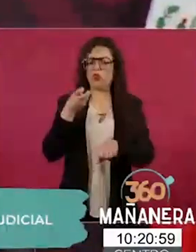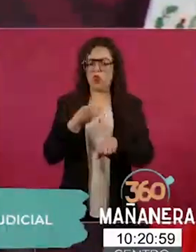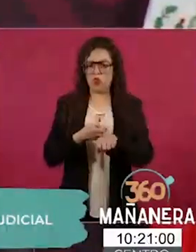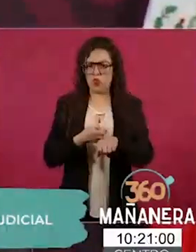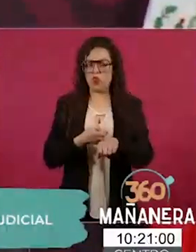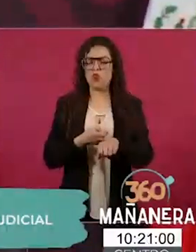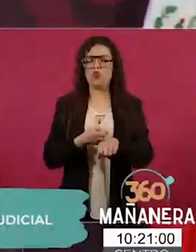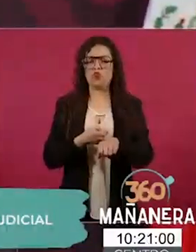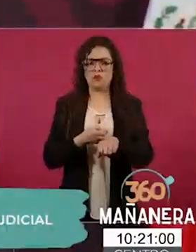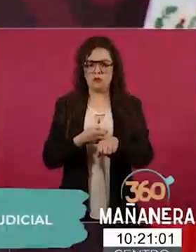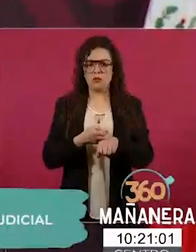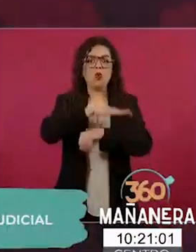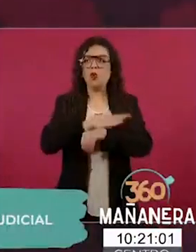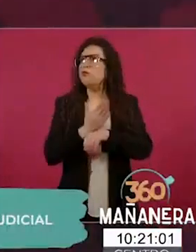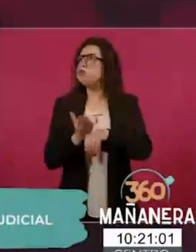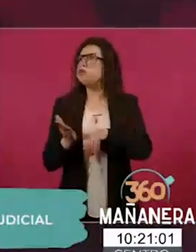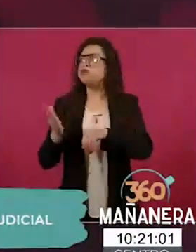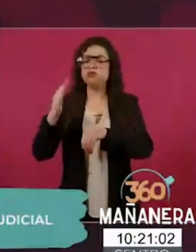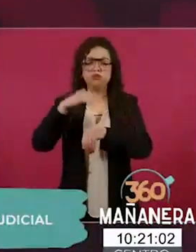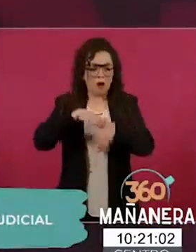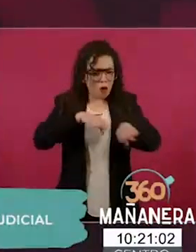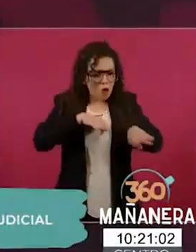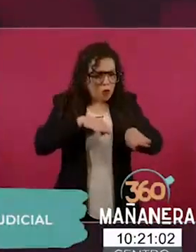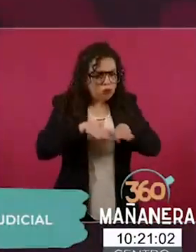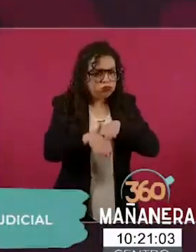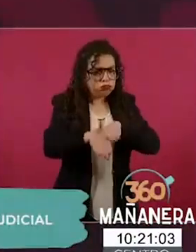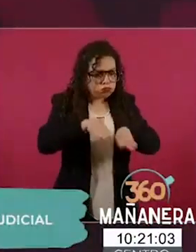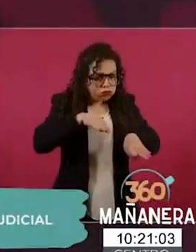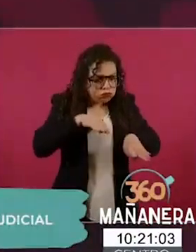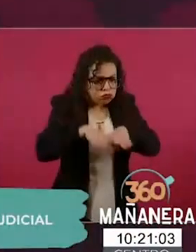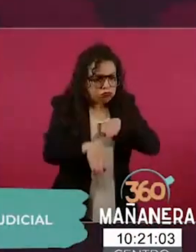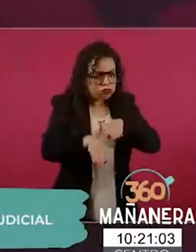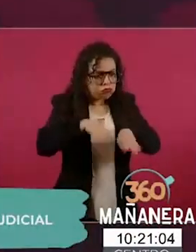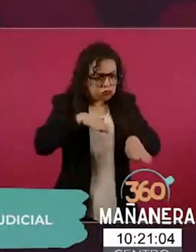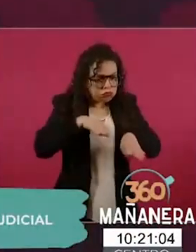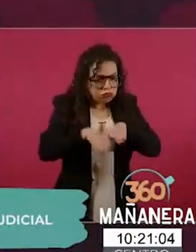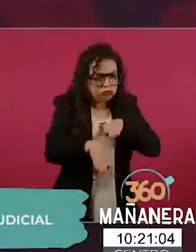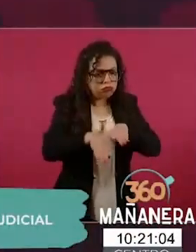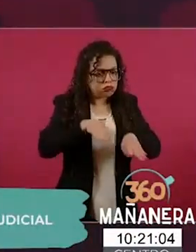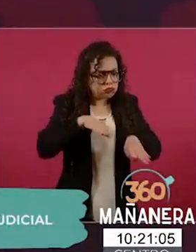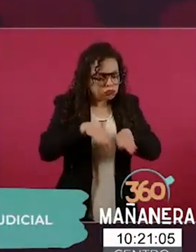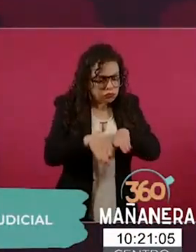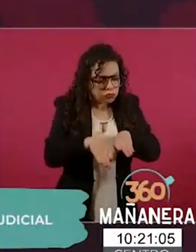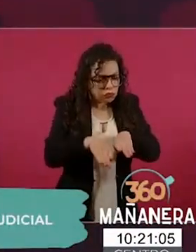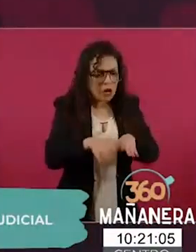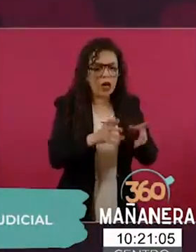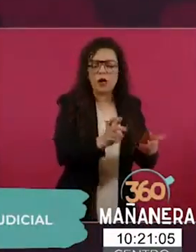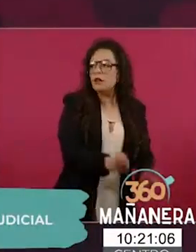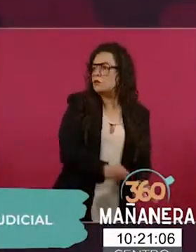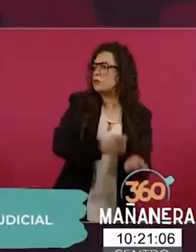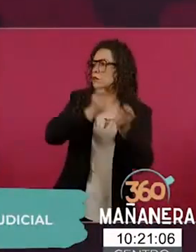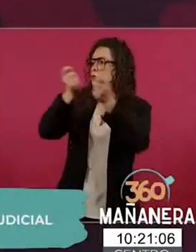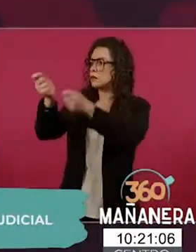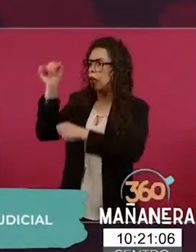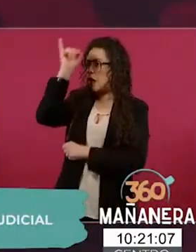sí día y noche y los jefes n más llegan a